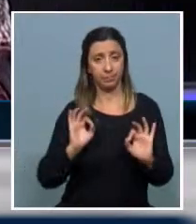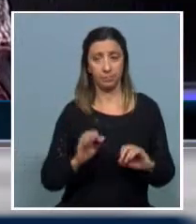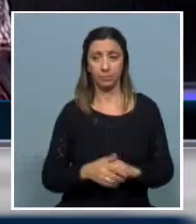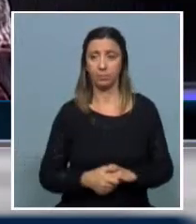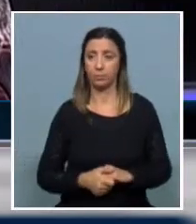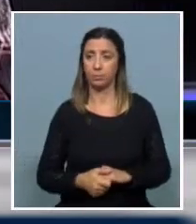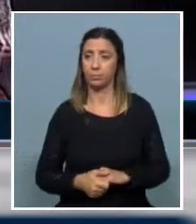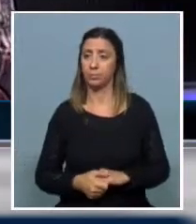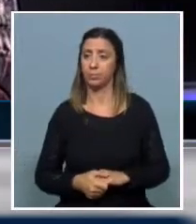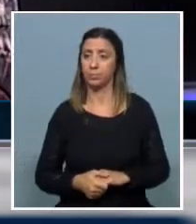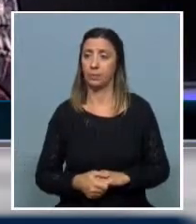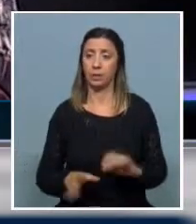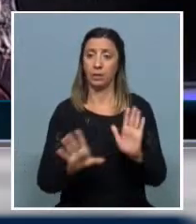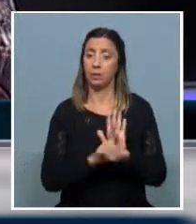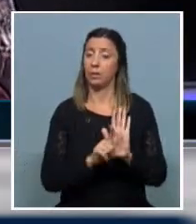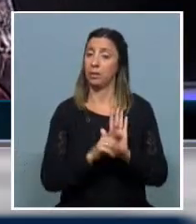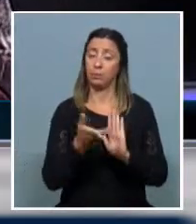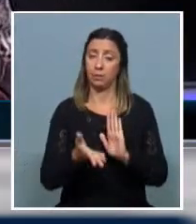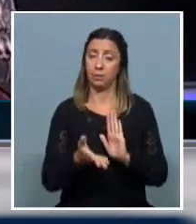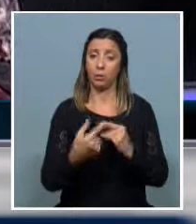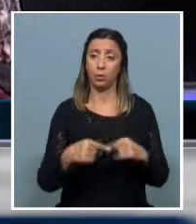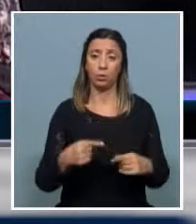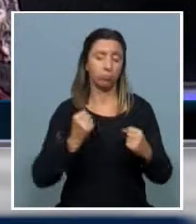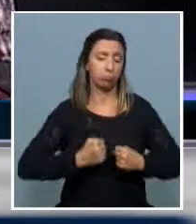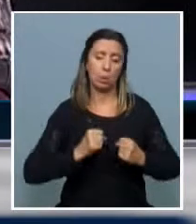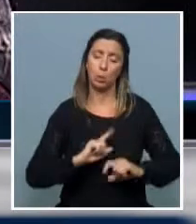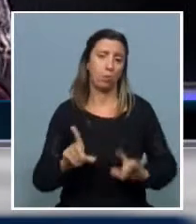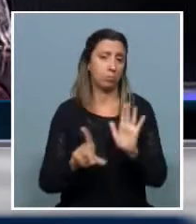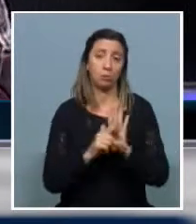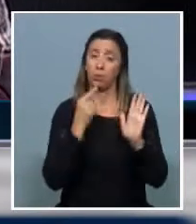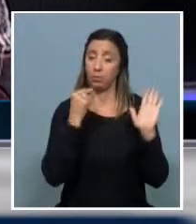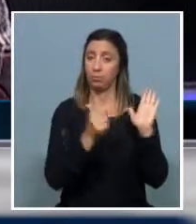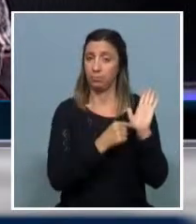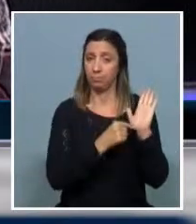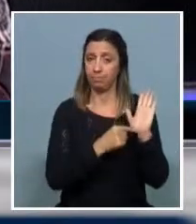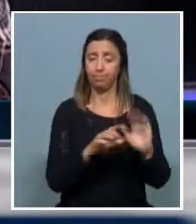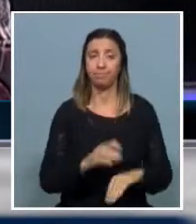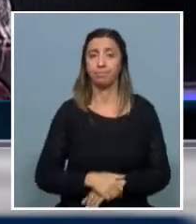documentación, insisto, que exige la ley, no es una cuestión caprichosa ni de persecución ni en absoluto,